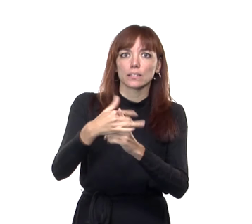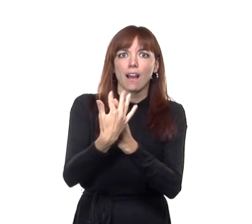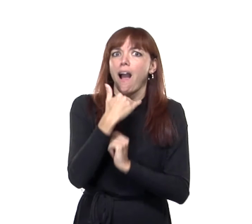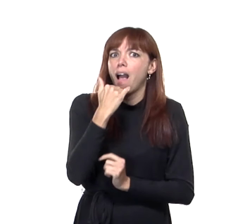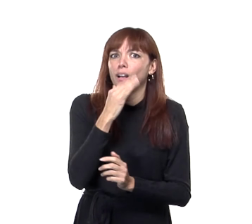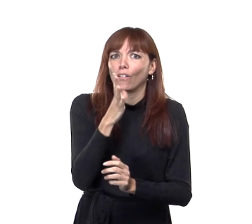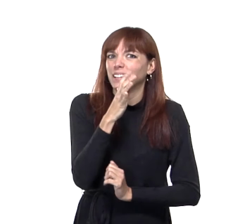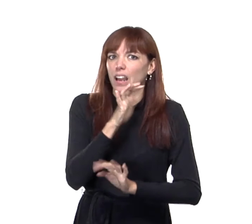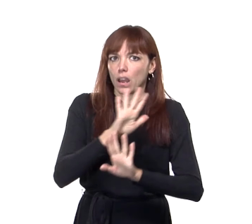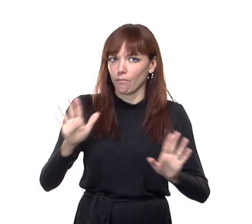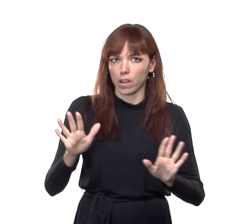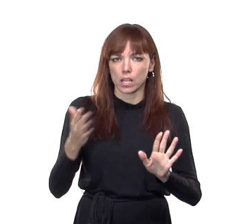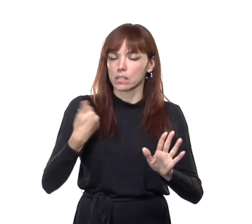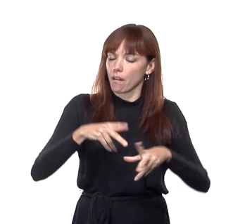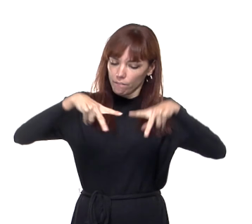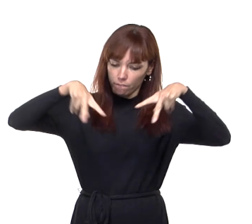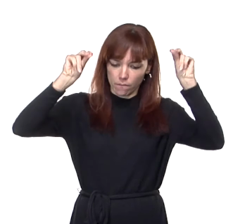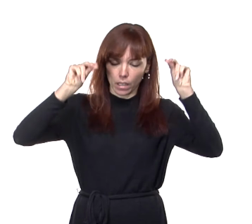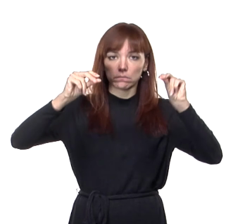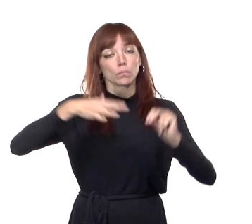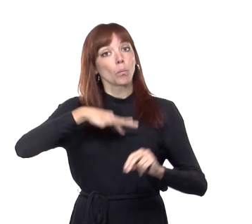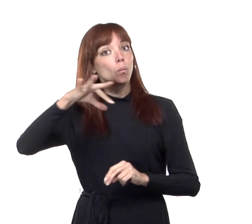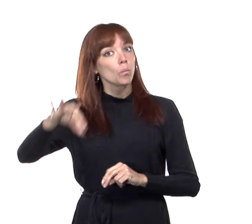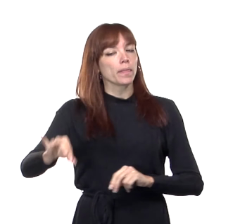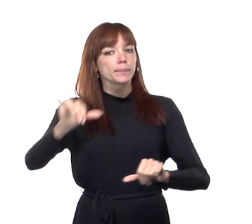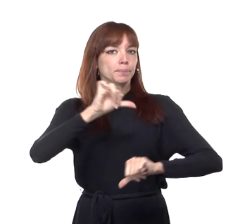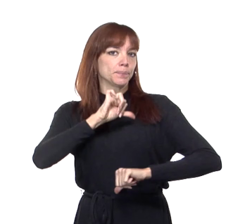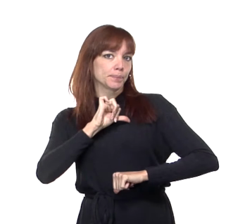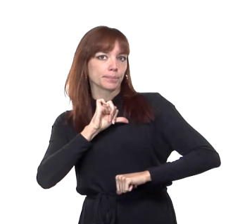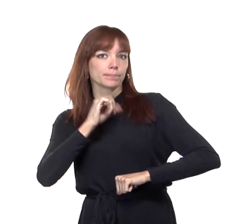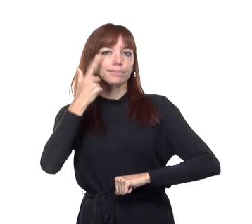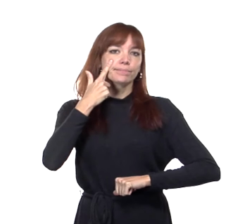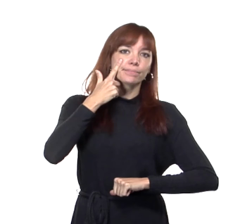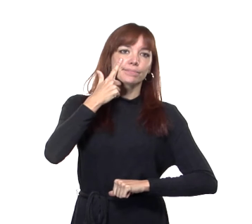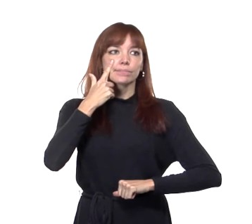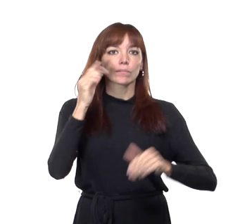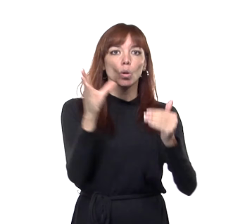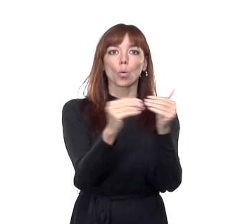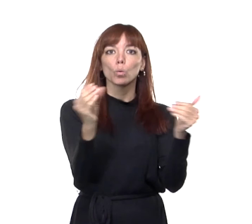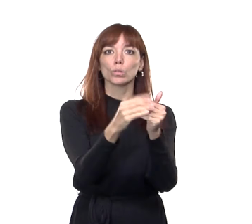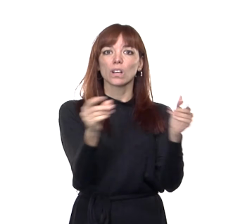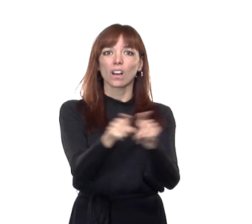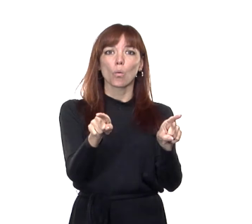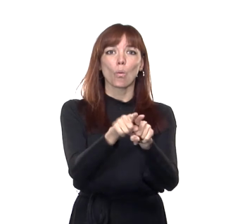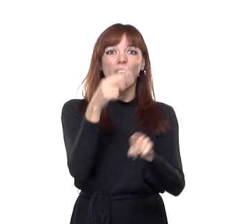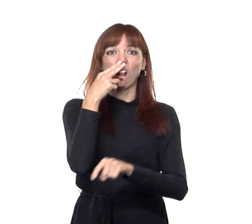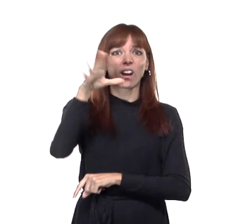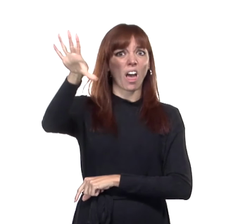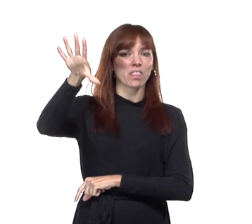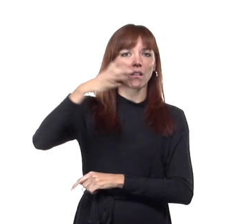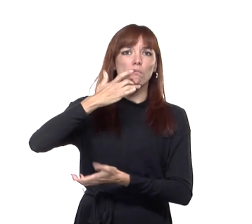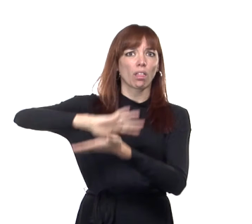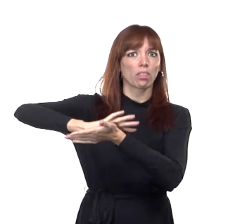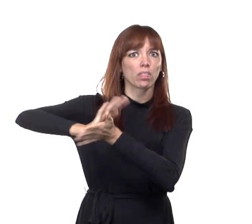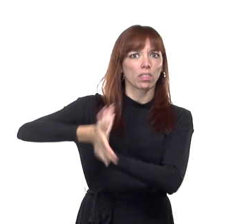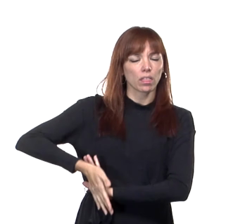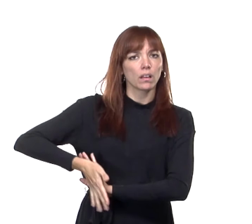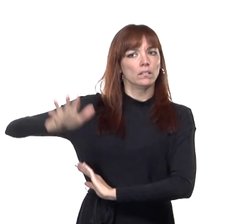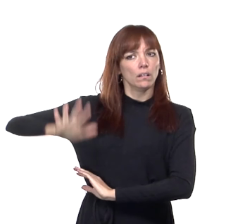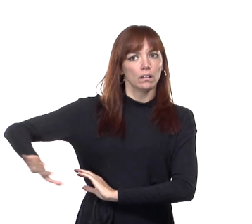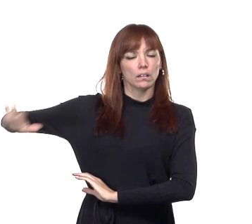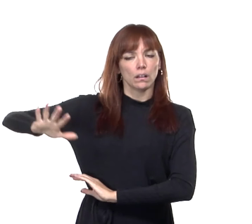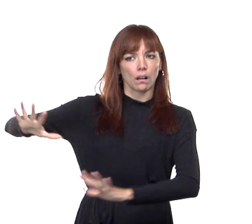tener que terminar con ella pero es posible que tengamos que esperar hasta que se utilice como lo utilizaban los los nazis para un genocidio en occidente para